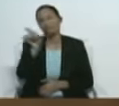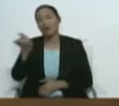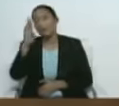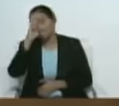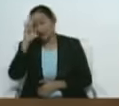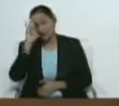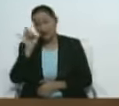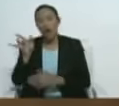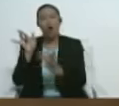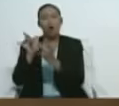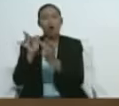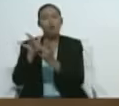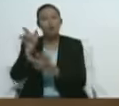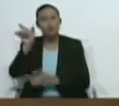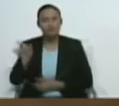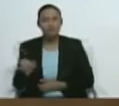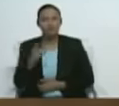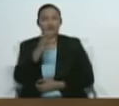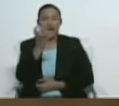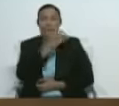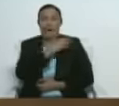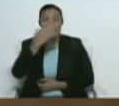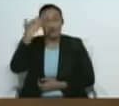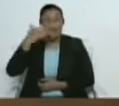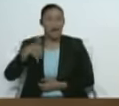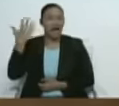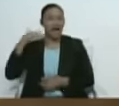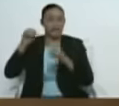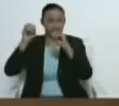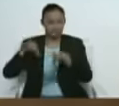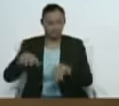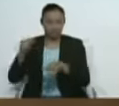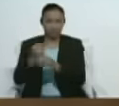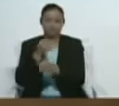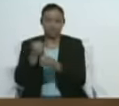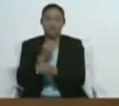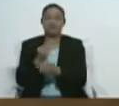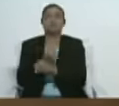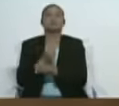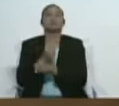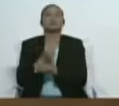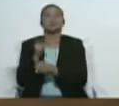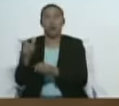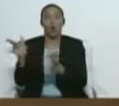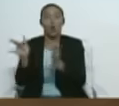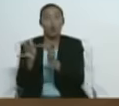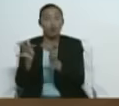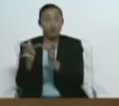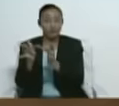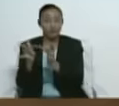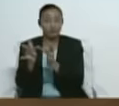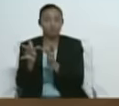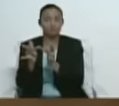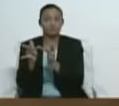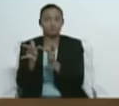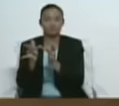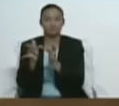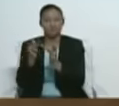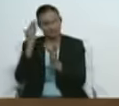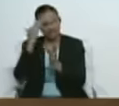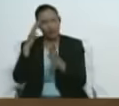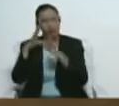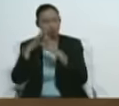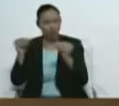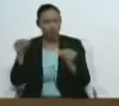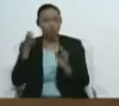retirado Osvaldo bracho quien tenía la coordinación de militares en el exilio manifestó que de no surtir efecto